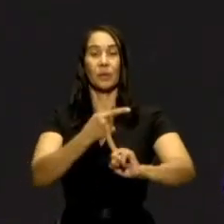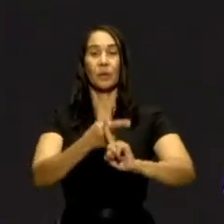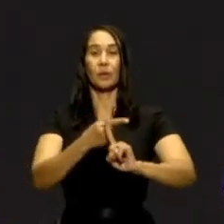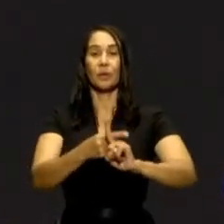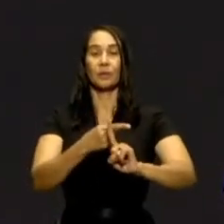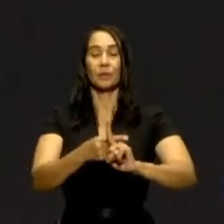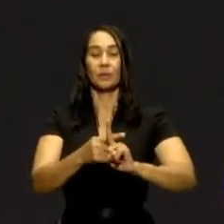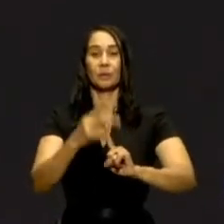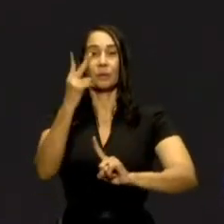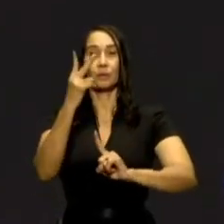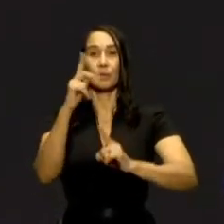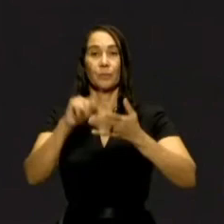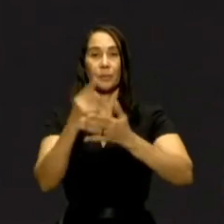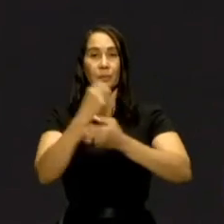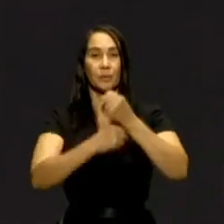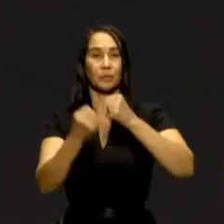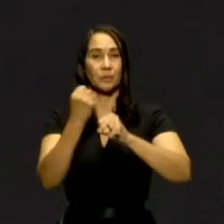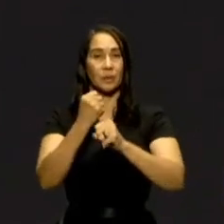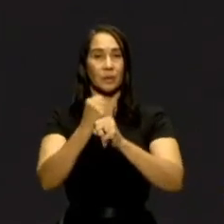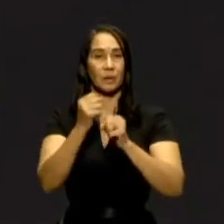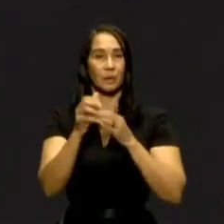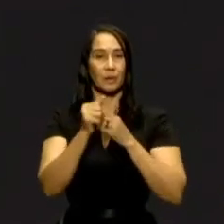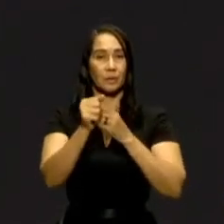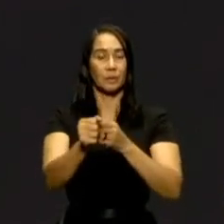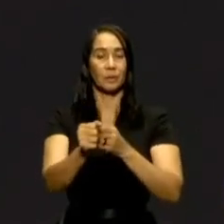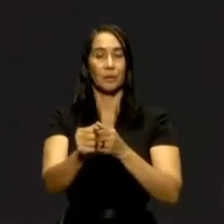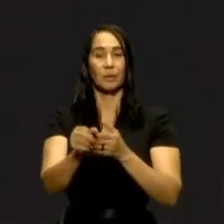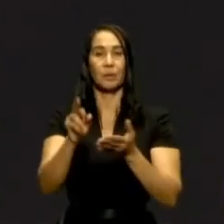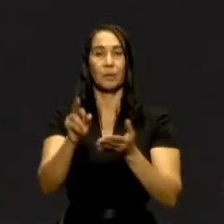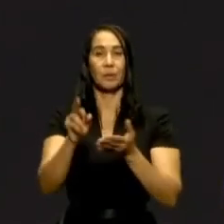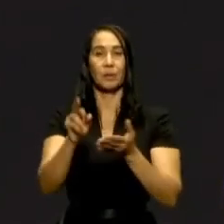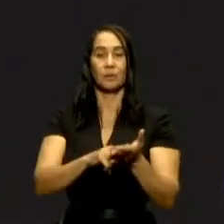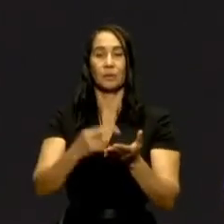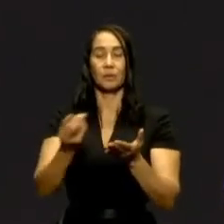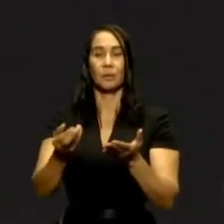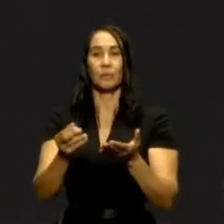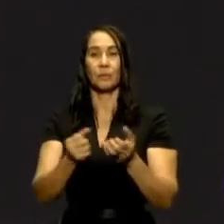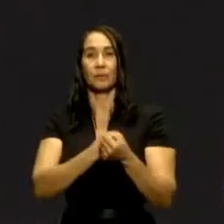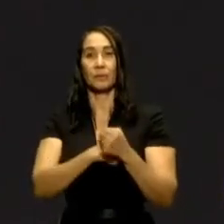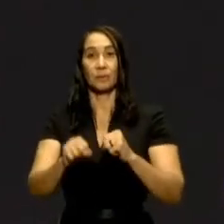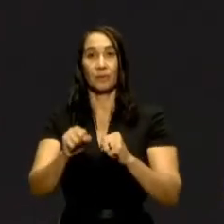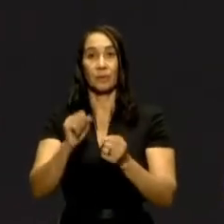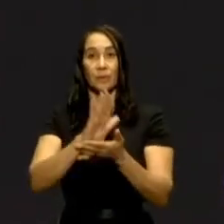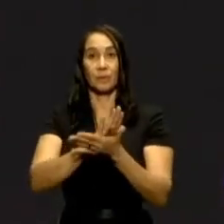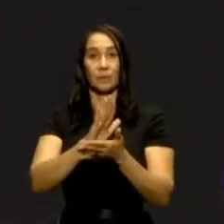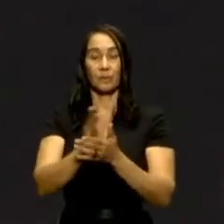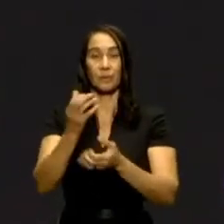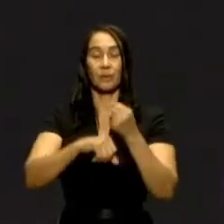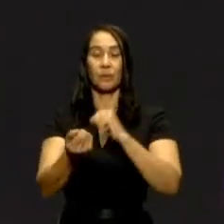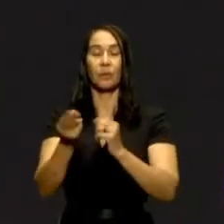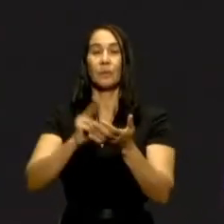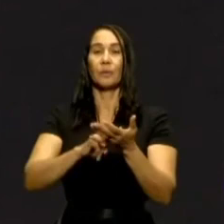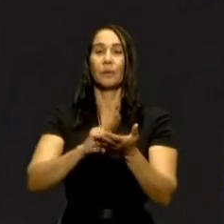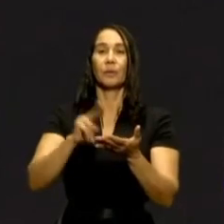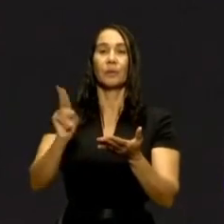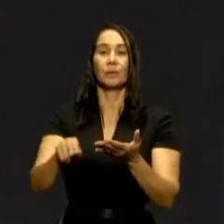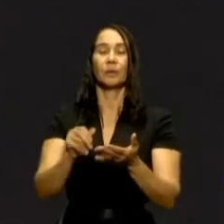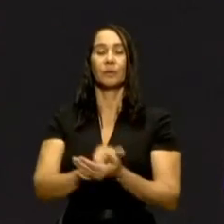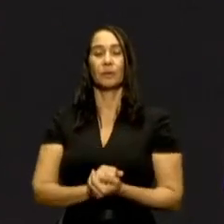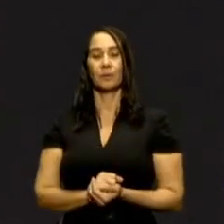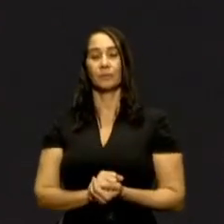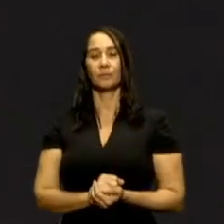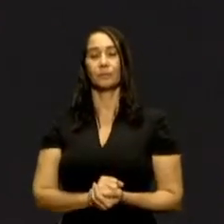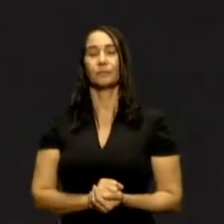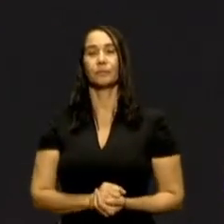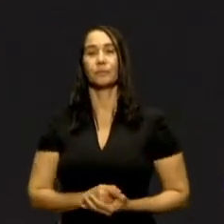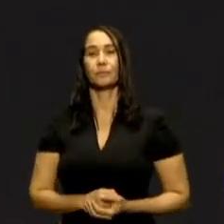nuestros dos primeros años de gestión, que tiene entre sus logros el haber salvado el año escolar 2020-2021 mediante